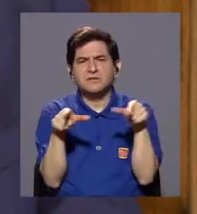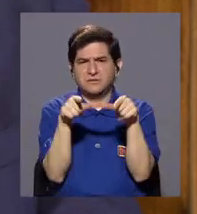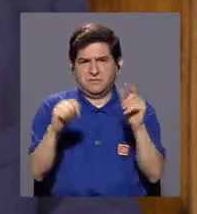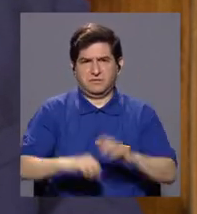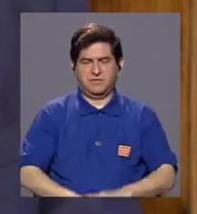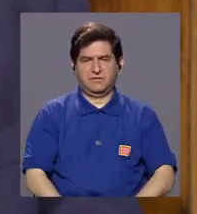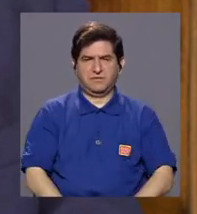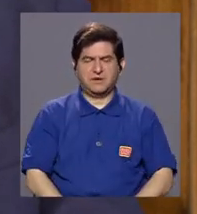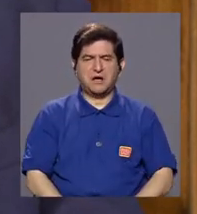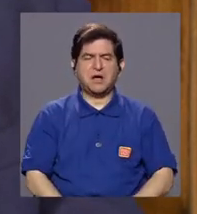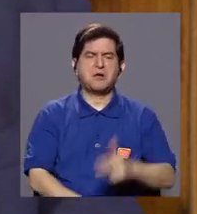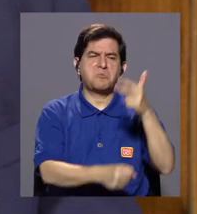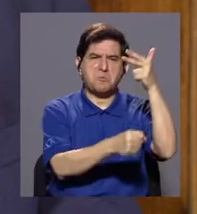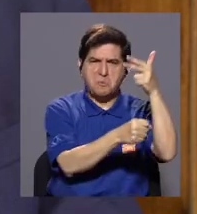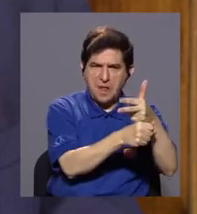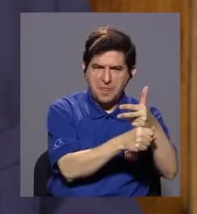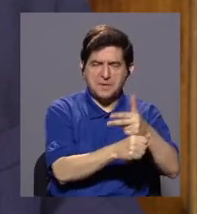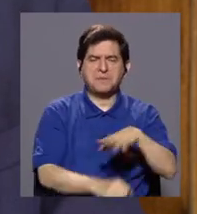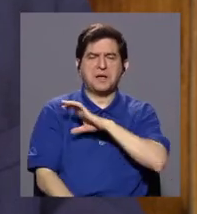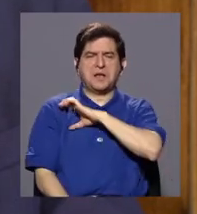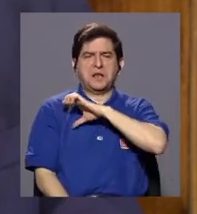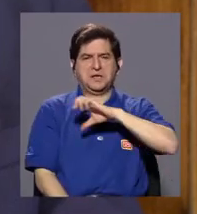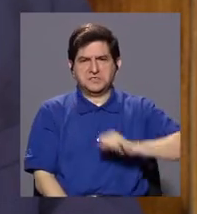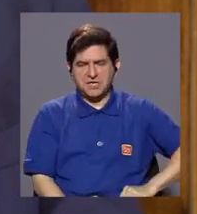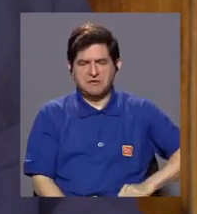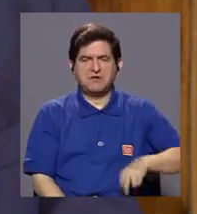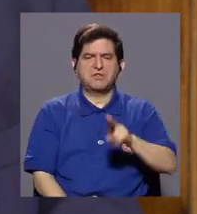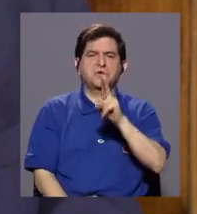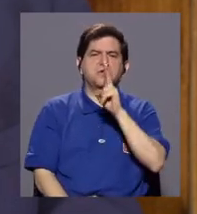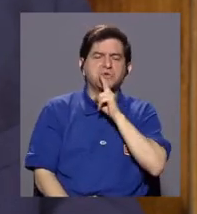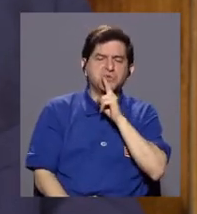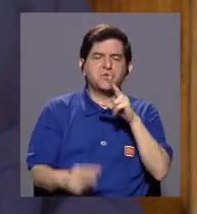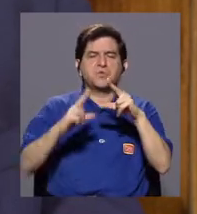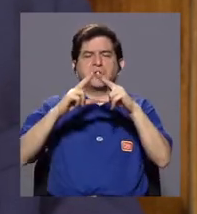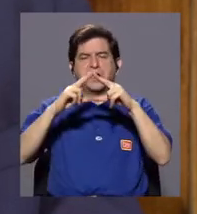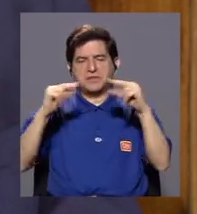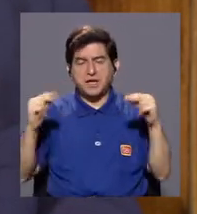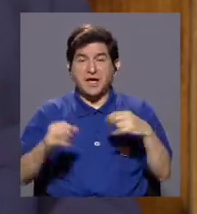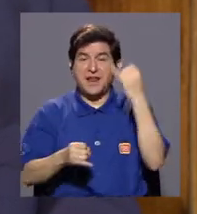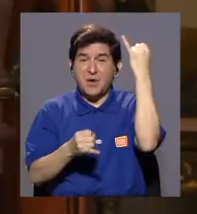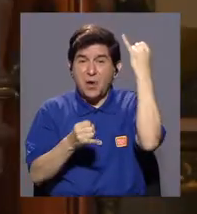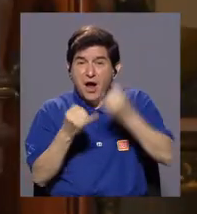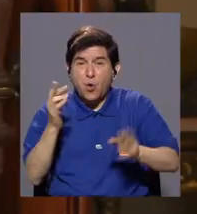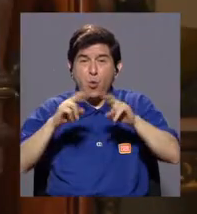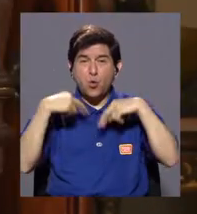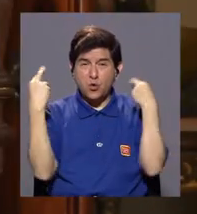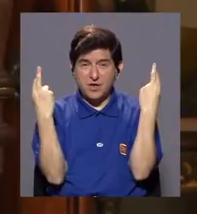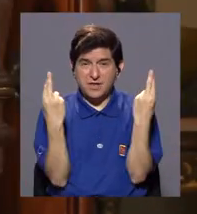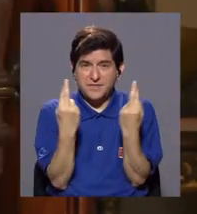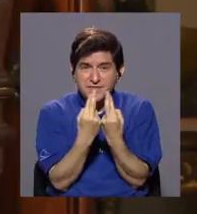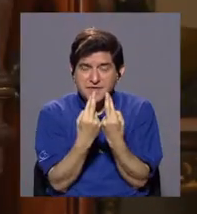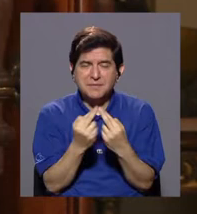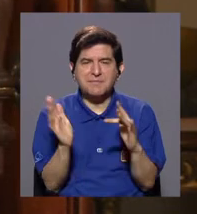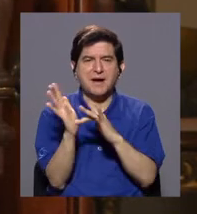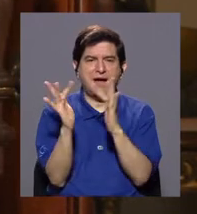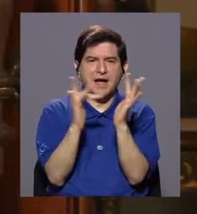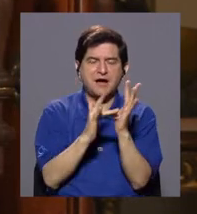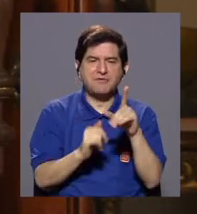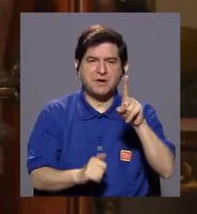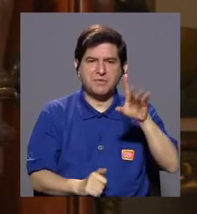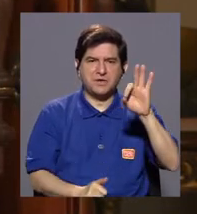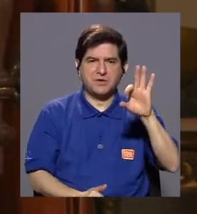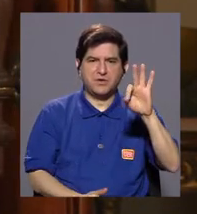partes, ¿verdad? En Guatemala, en El Salvador, en Honduras, en Nicaragua. La última reunión, en abril